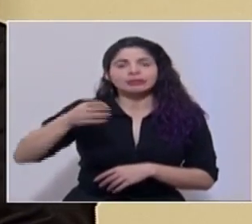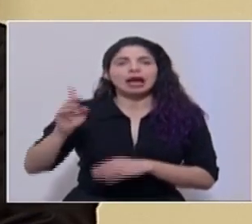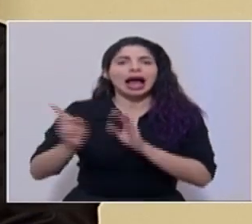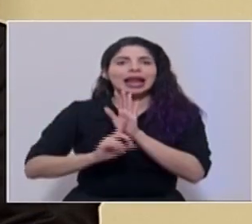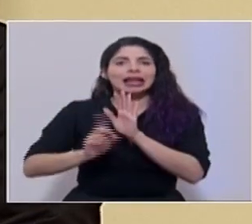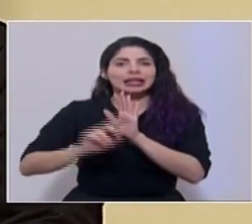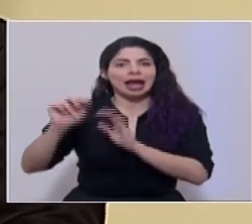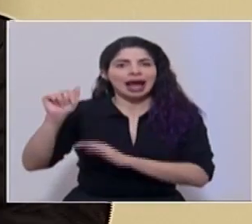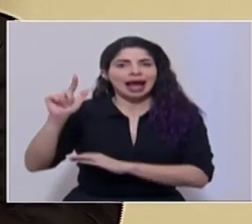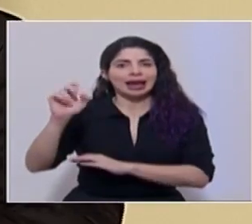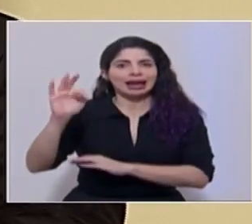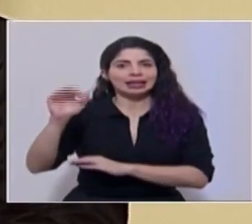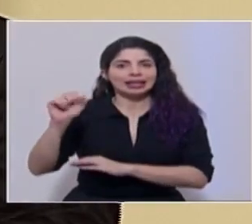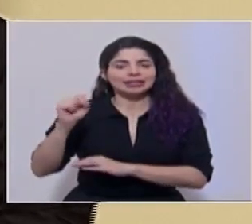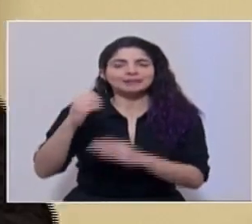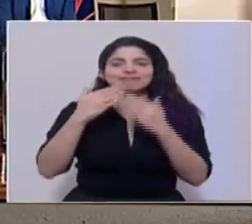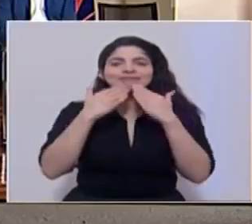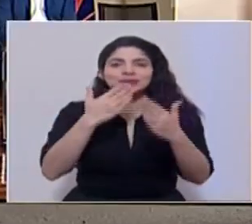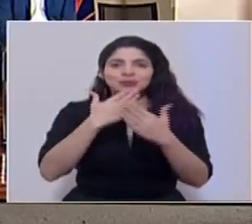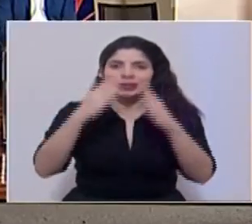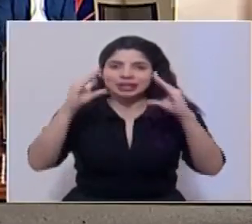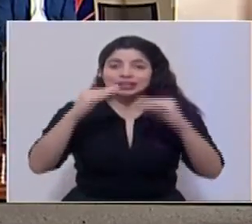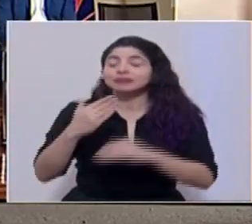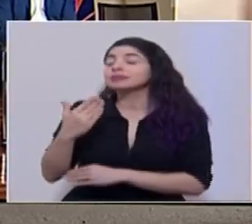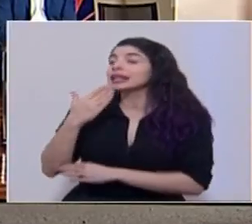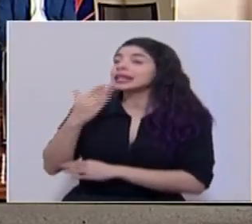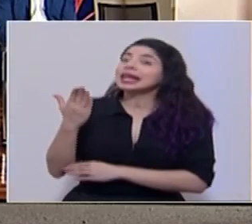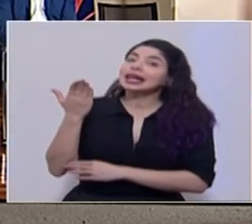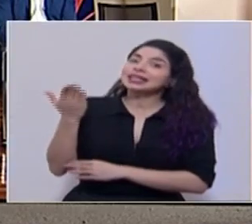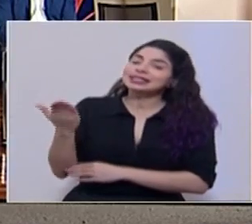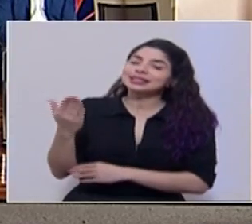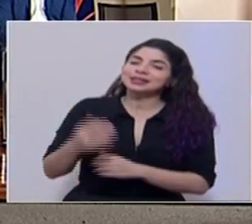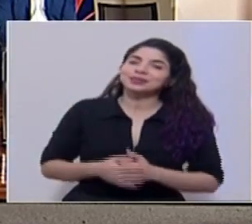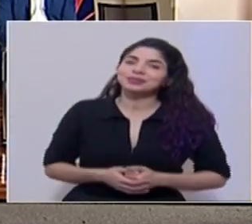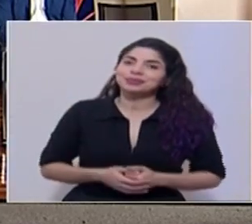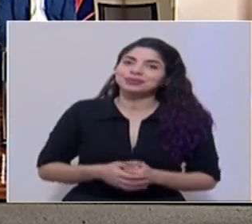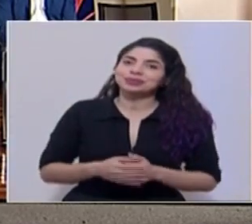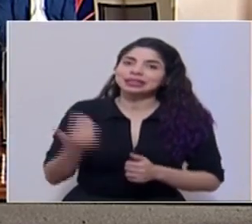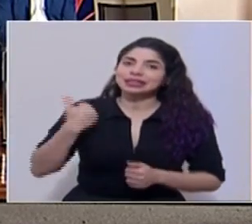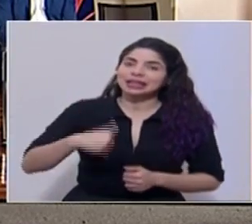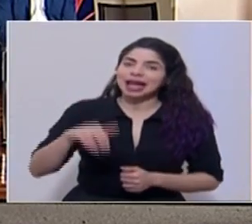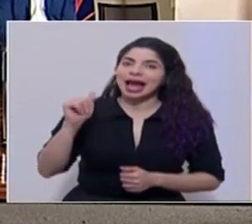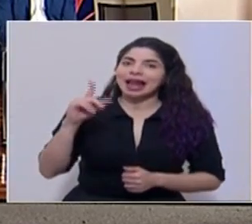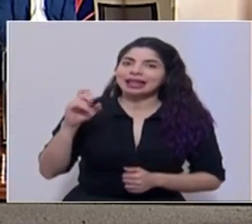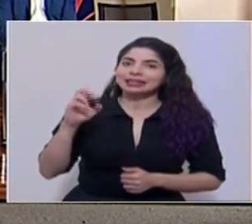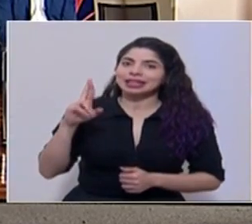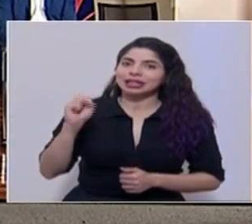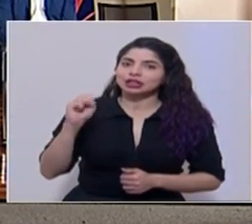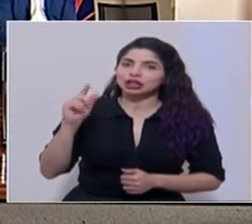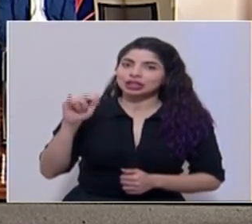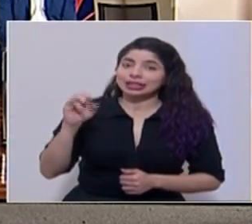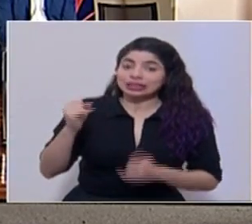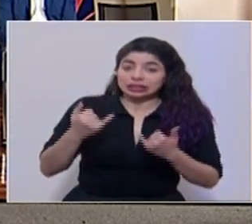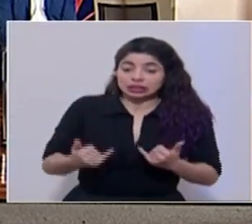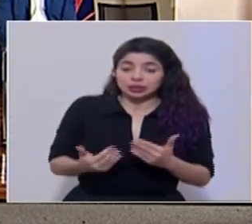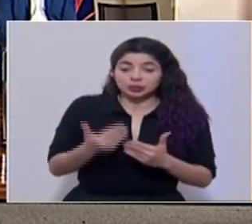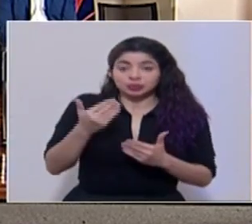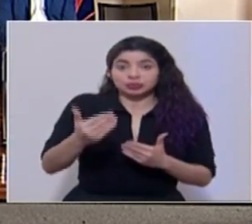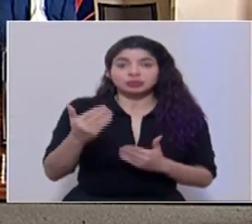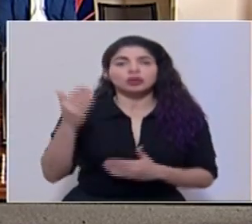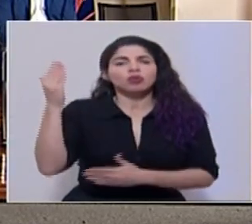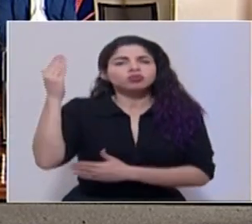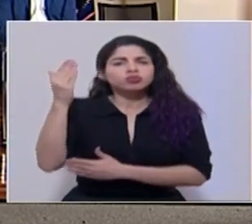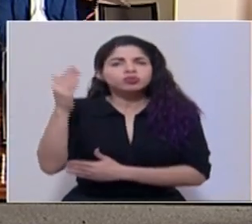http://presidencia.go.cr/alertas. Muchísimas gracias, muy buenas tardes. Muchísimas gracias a usted, señor Alexander Solís. A continuación